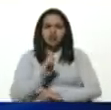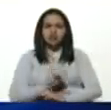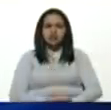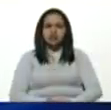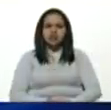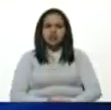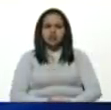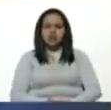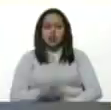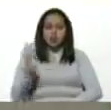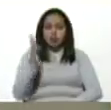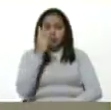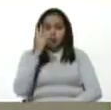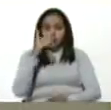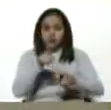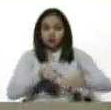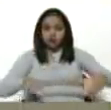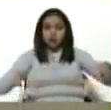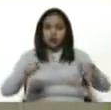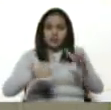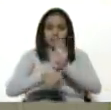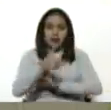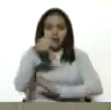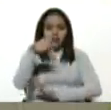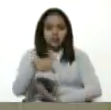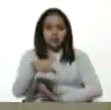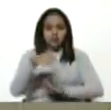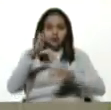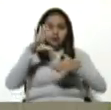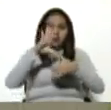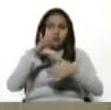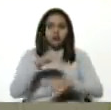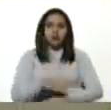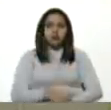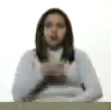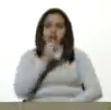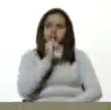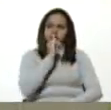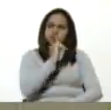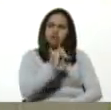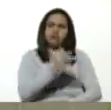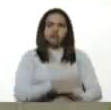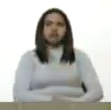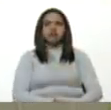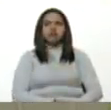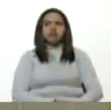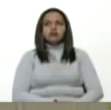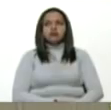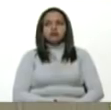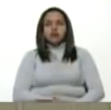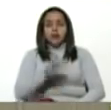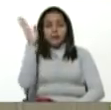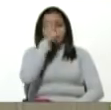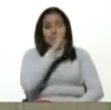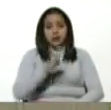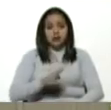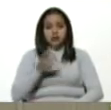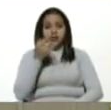cuarto epicentro, acá en Sudamérica. Aquí están las noticias. Brasil